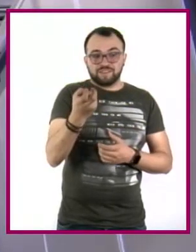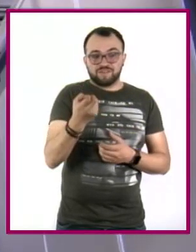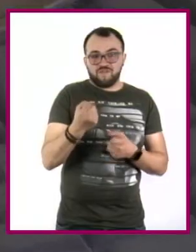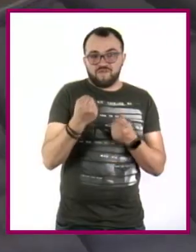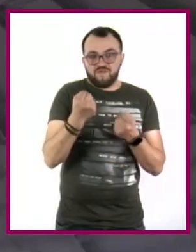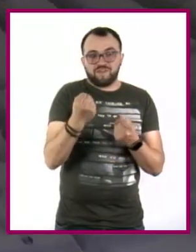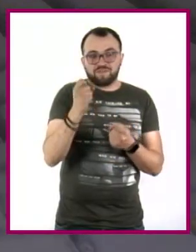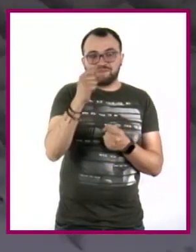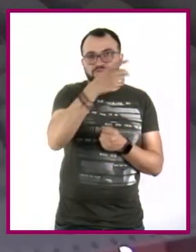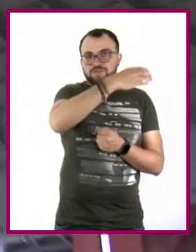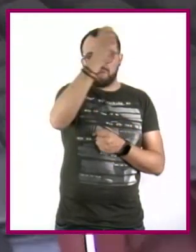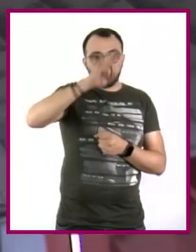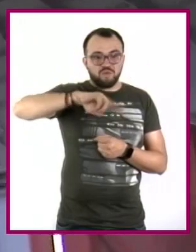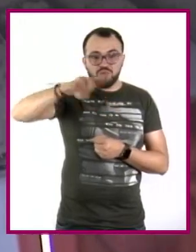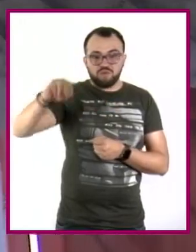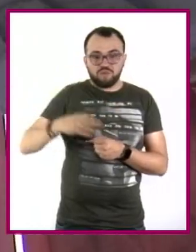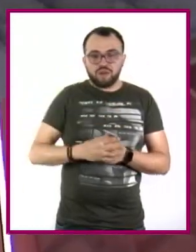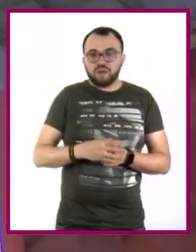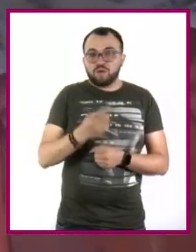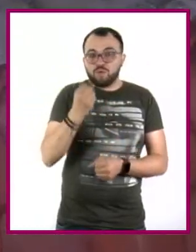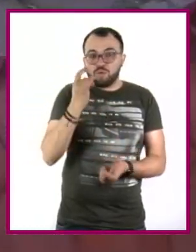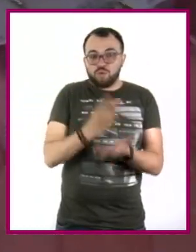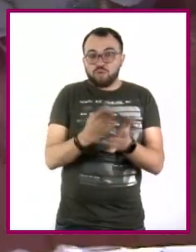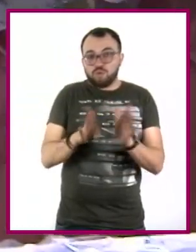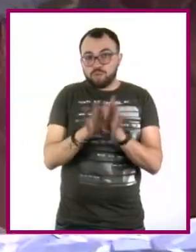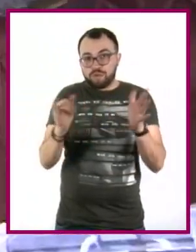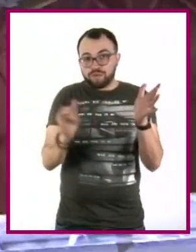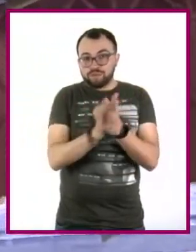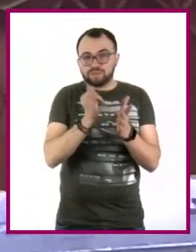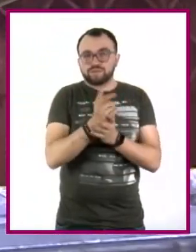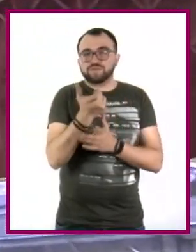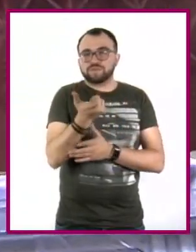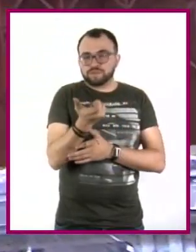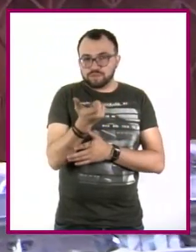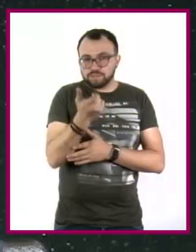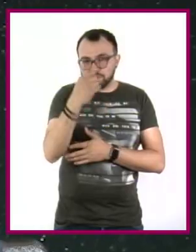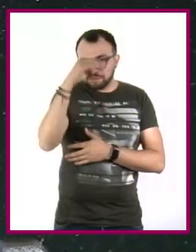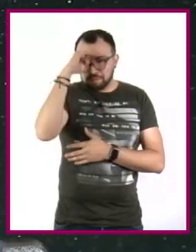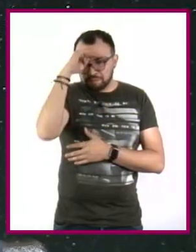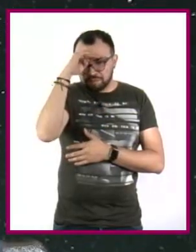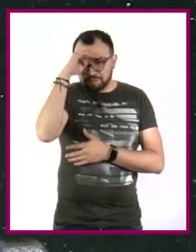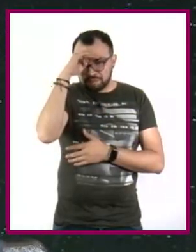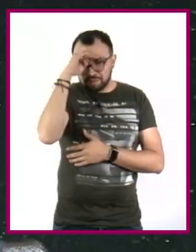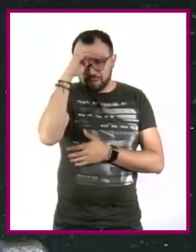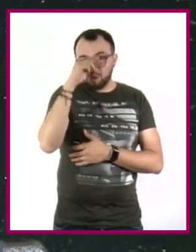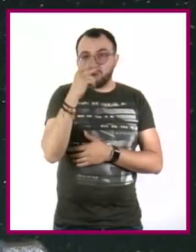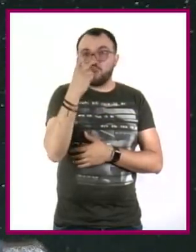espacio. Nada más construir el AMS costó aproximadamente